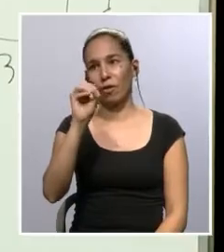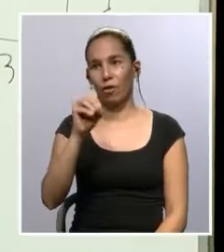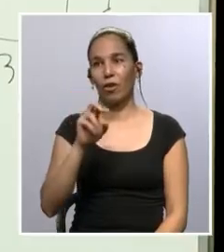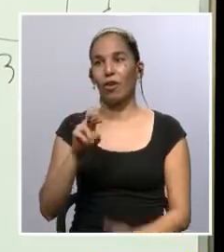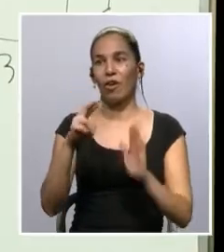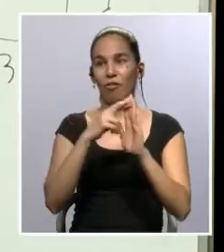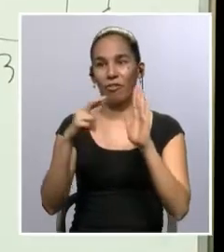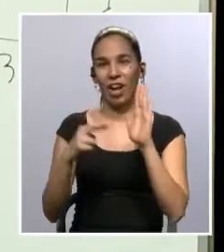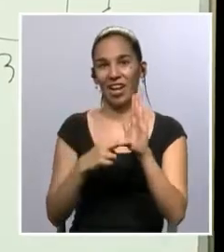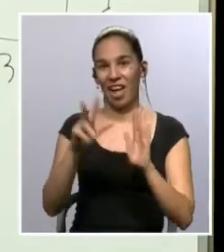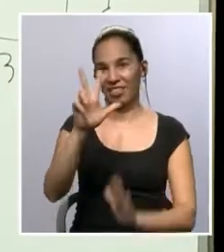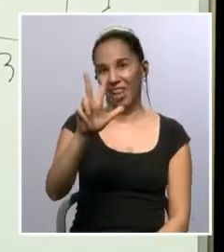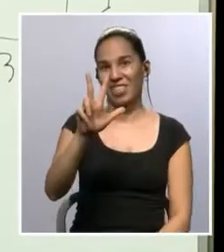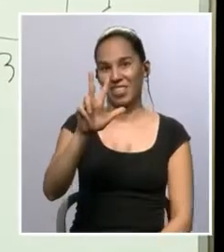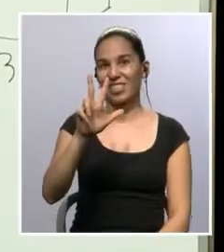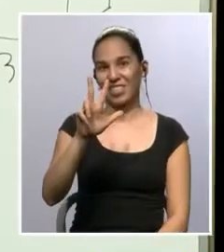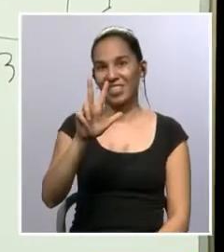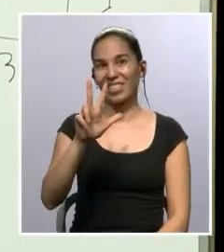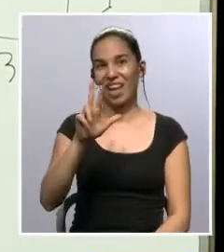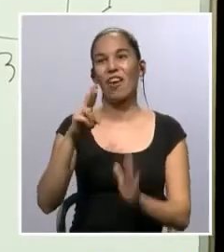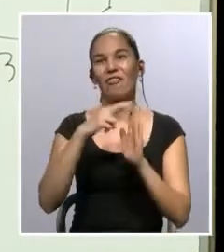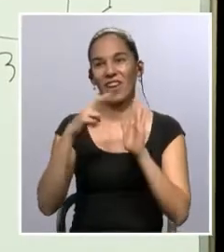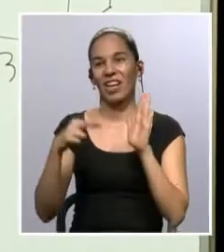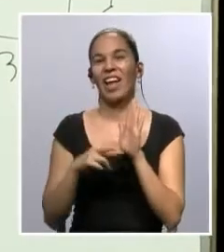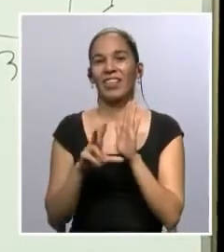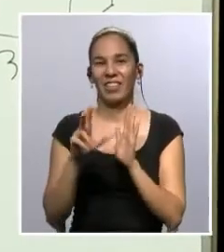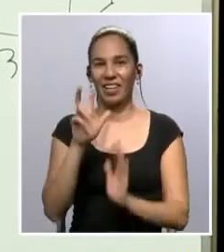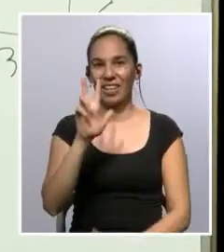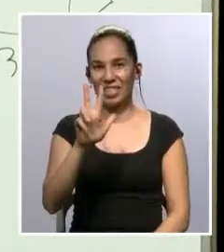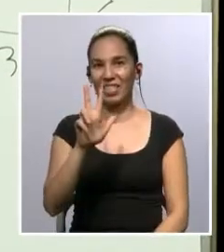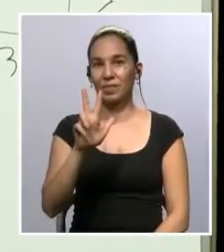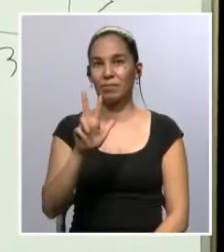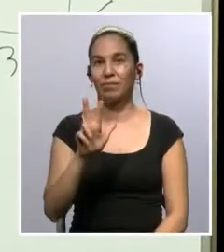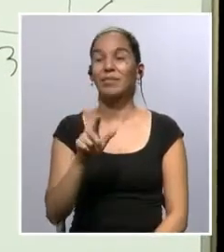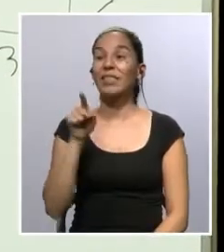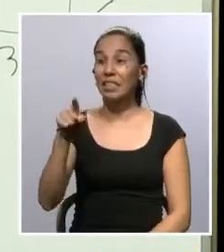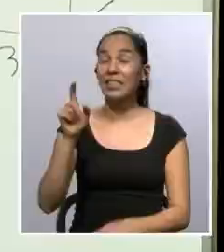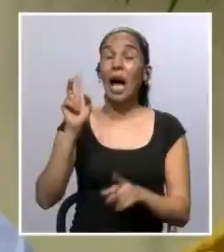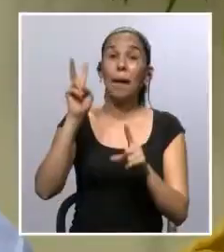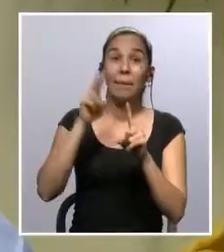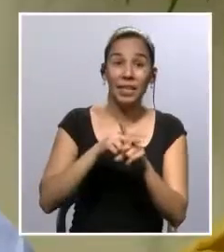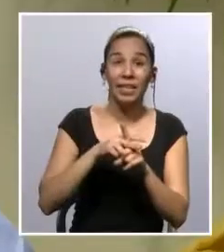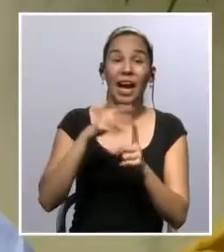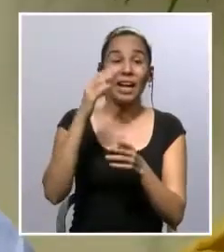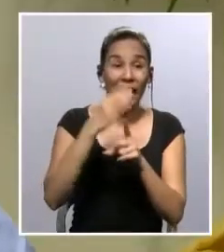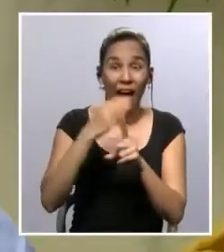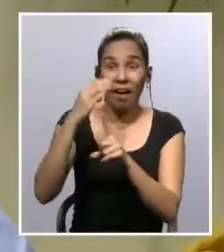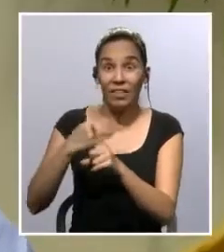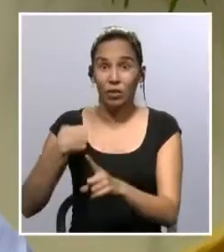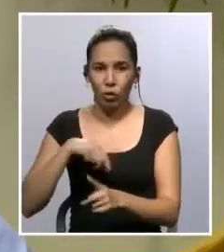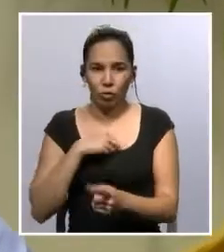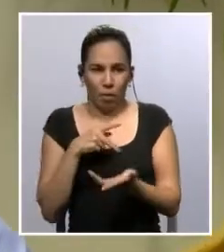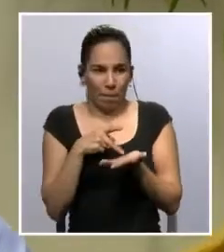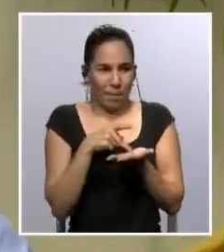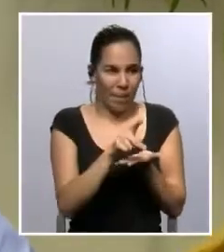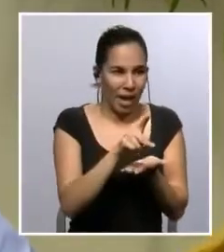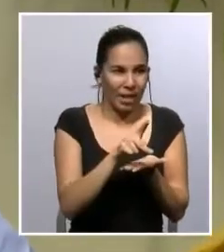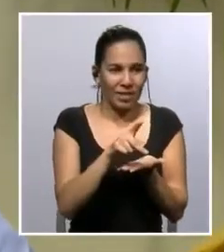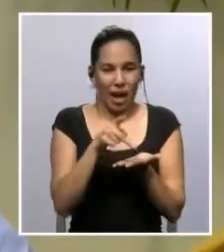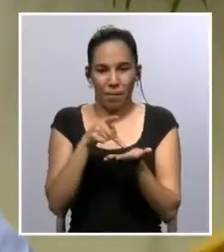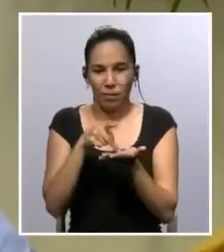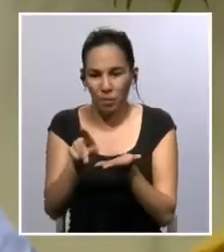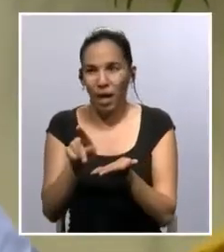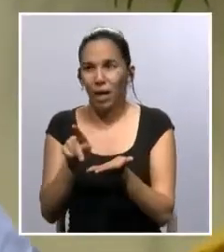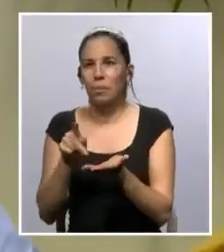Eso es regla de tres. Eso es regla de tres. Que nos explicaba Rashid que se aplica cada vez que nosotros hacemos algún pago en la pulpería,